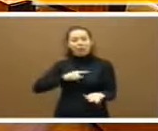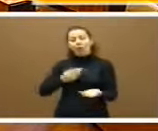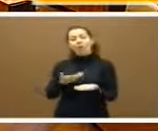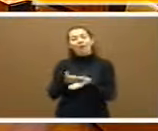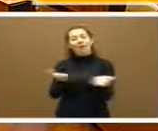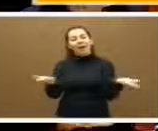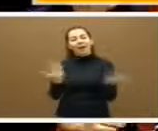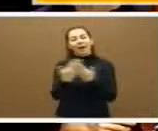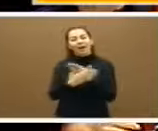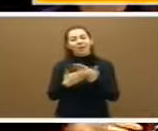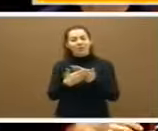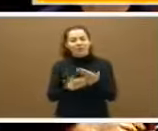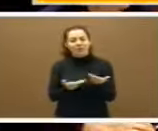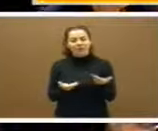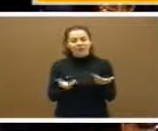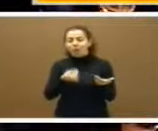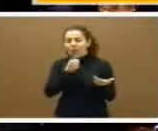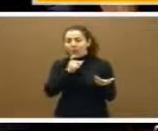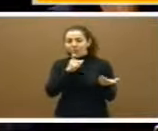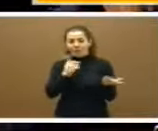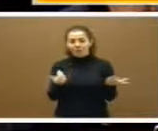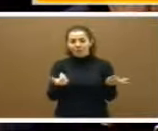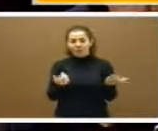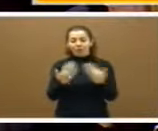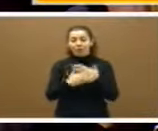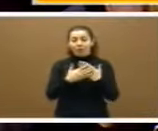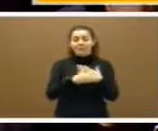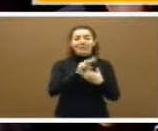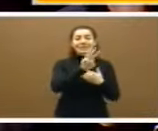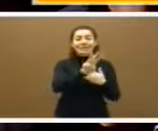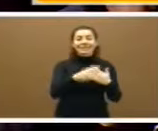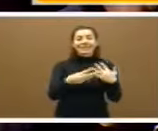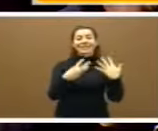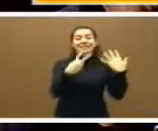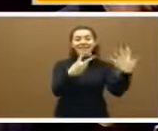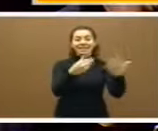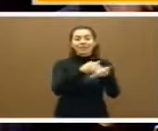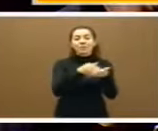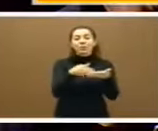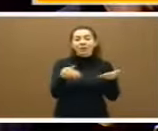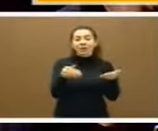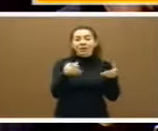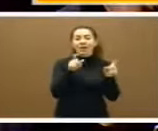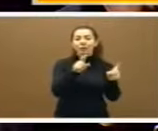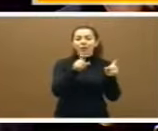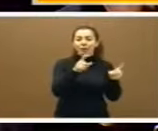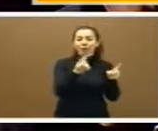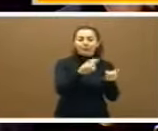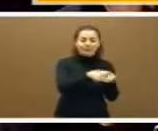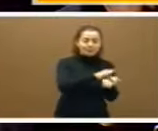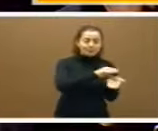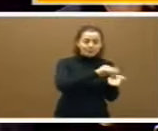que quita 37 millones de educación para pagar